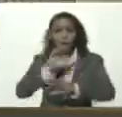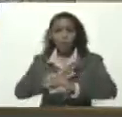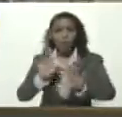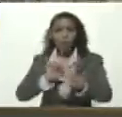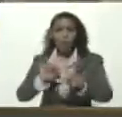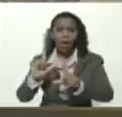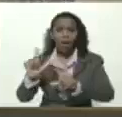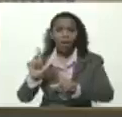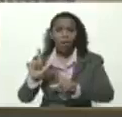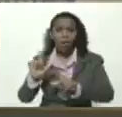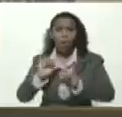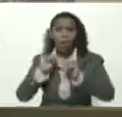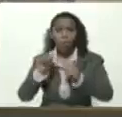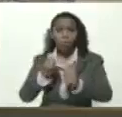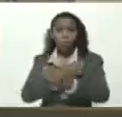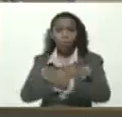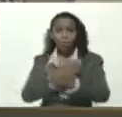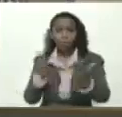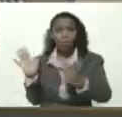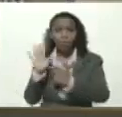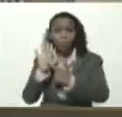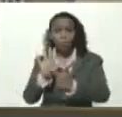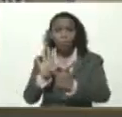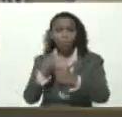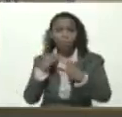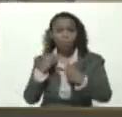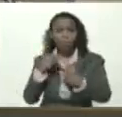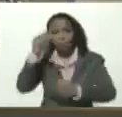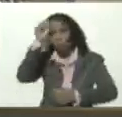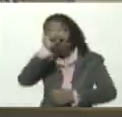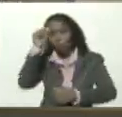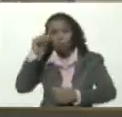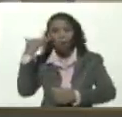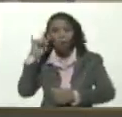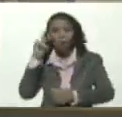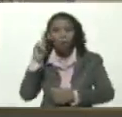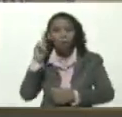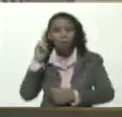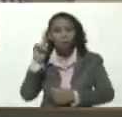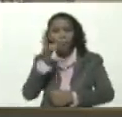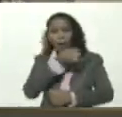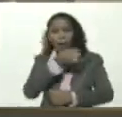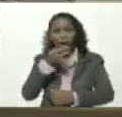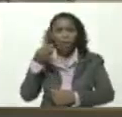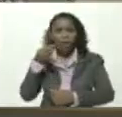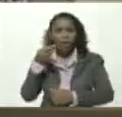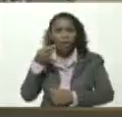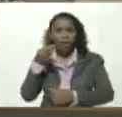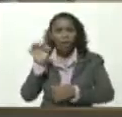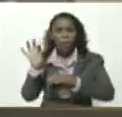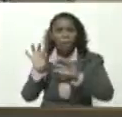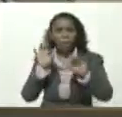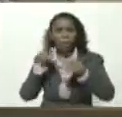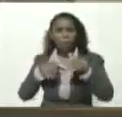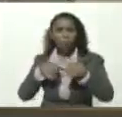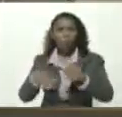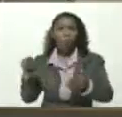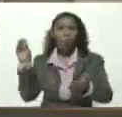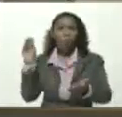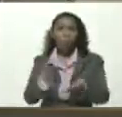cuando comenzamos a disponer todo para que el domingo tengamos una extraordinaria elección